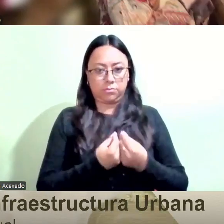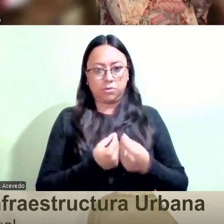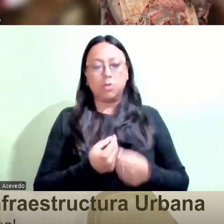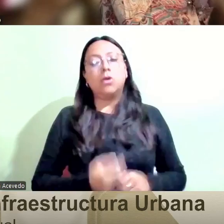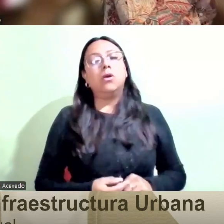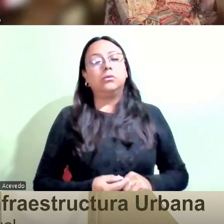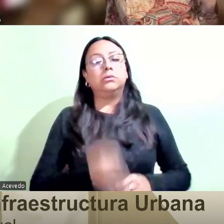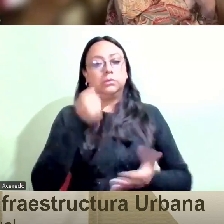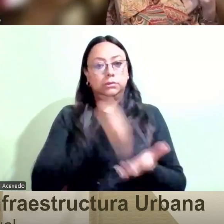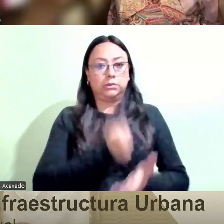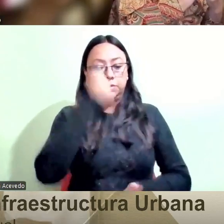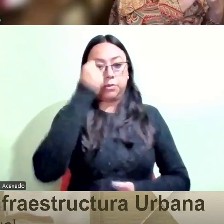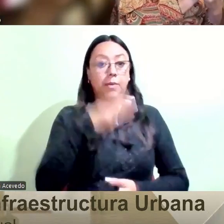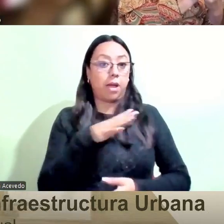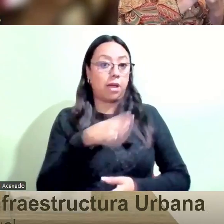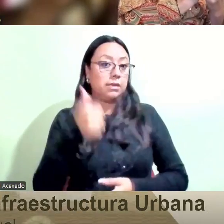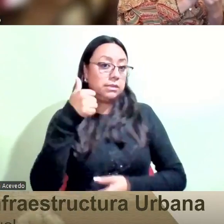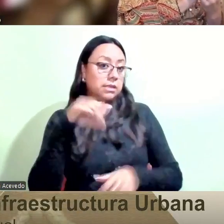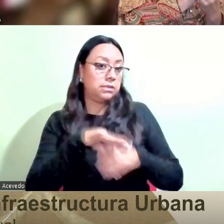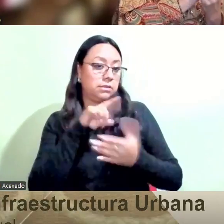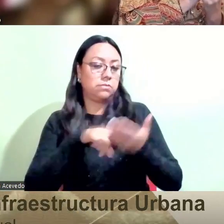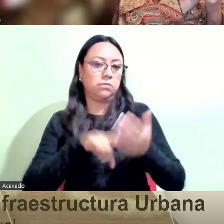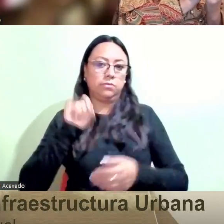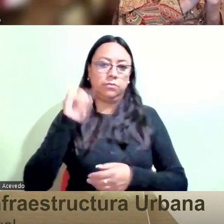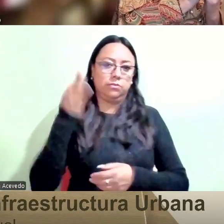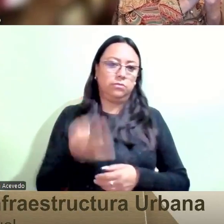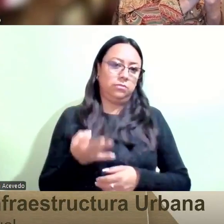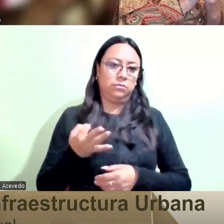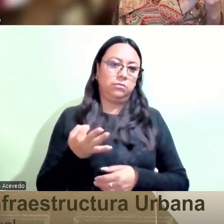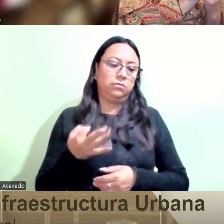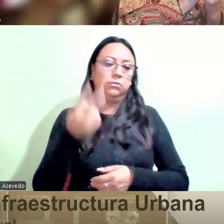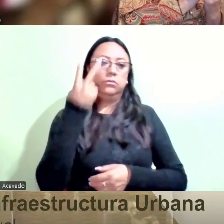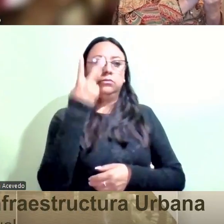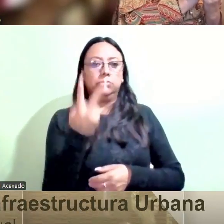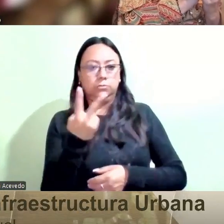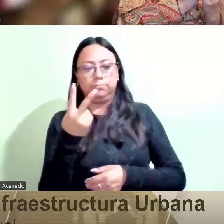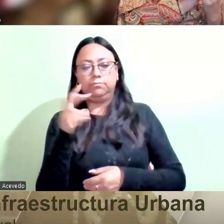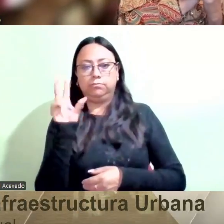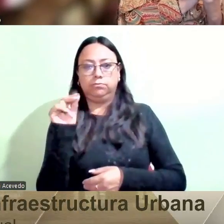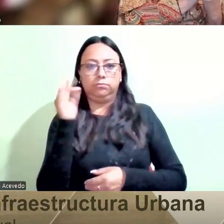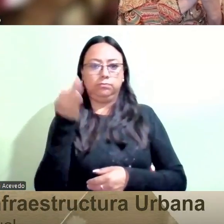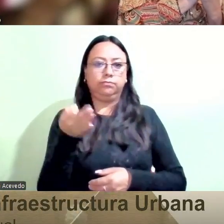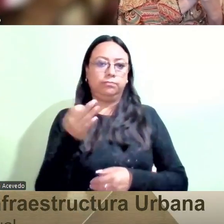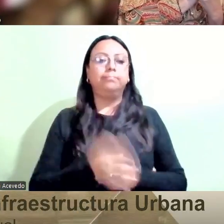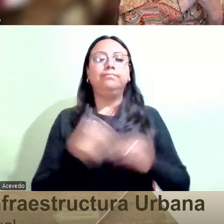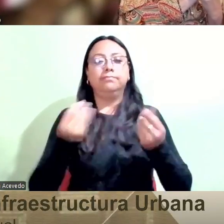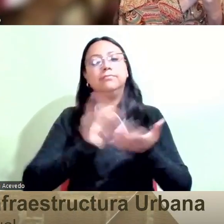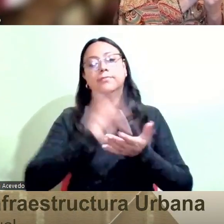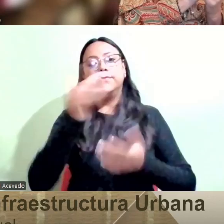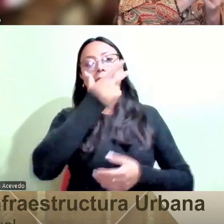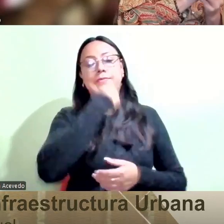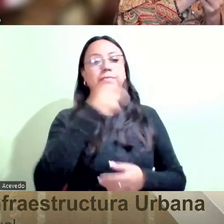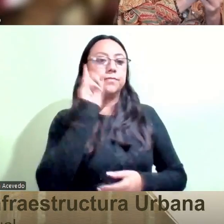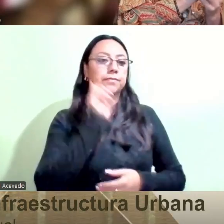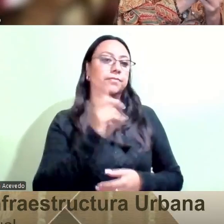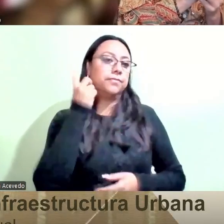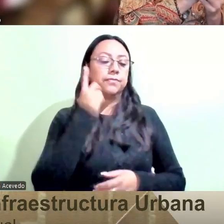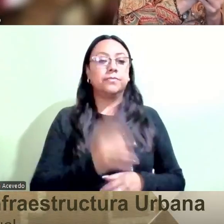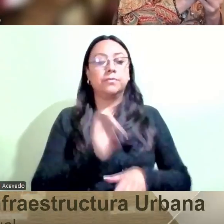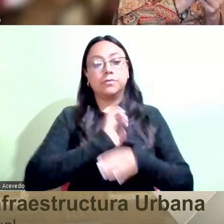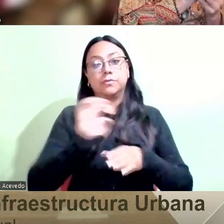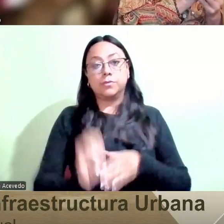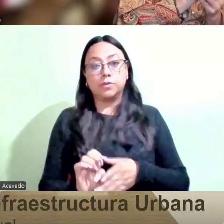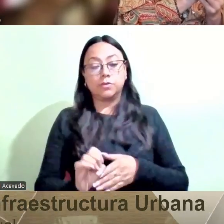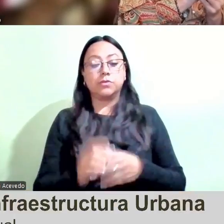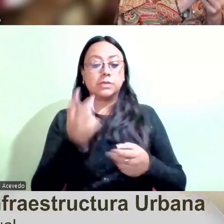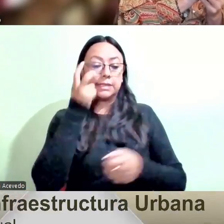a favor, 2 votos en contra. Muchas gracias, diputadas, diputados. Gracias, diputado secretario. En virtud de lo expuesto,